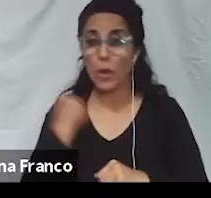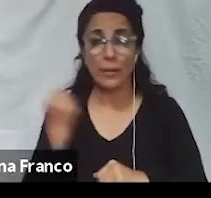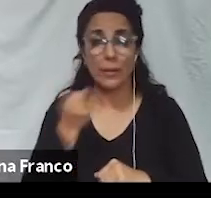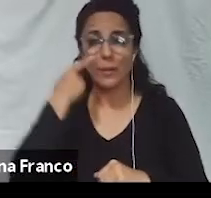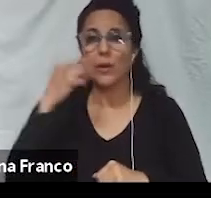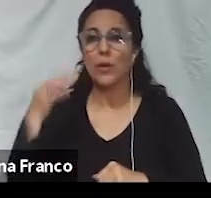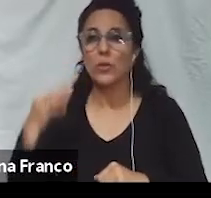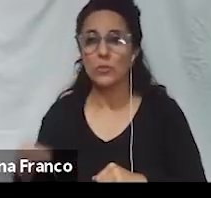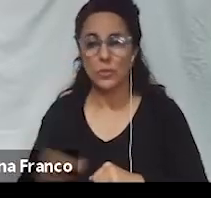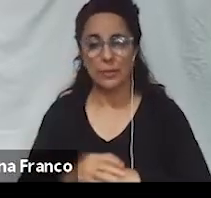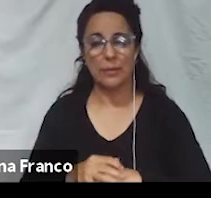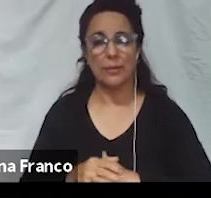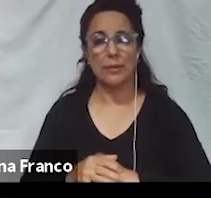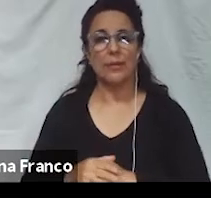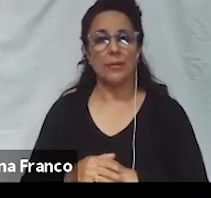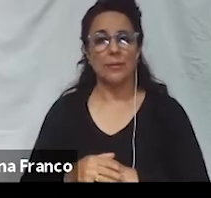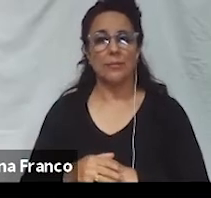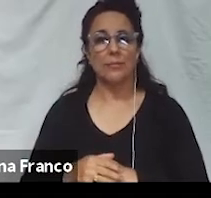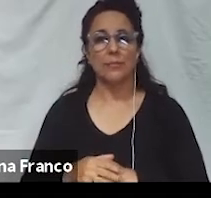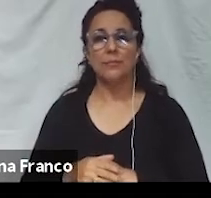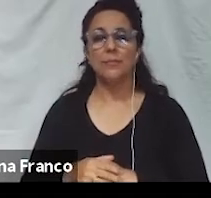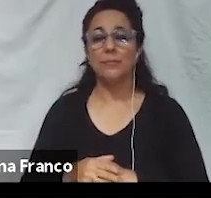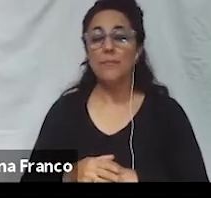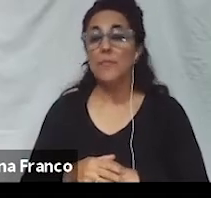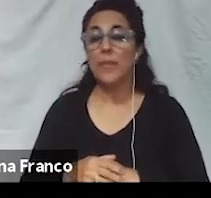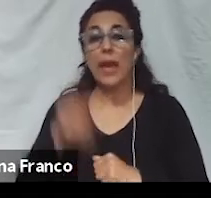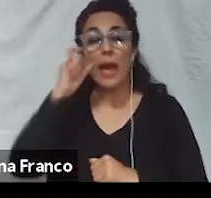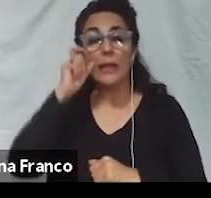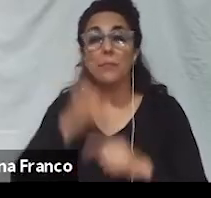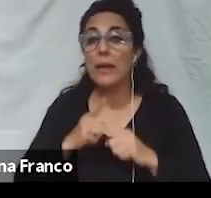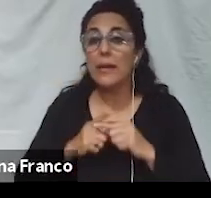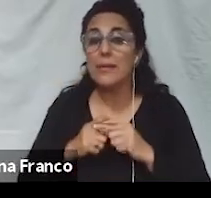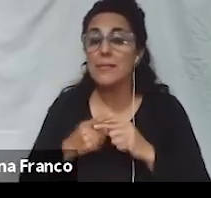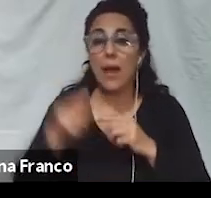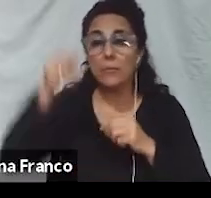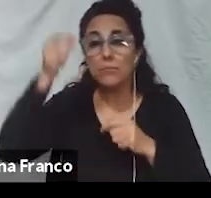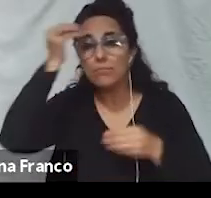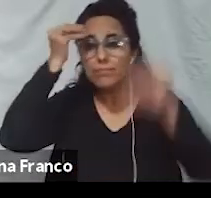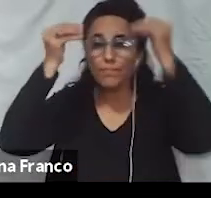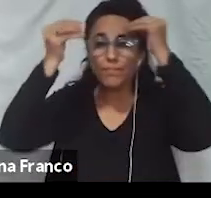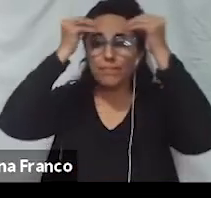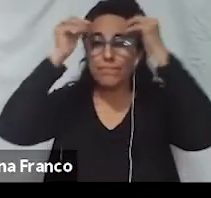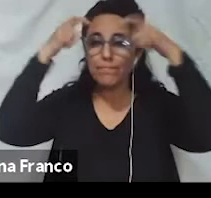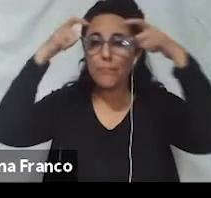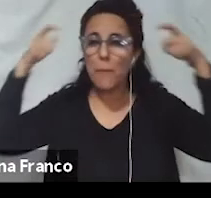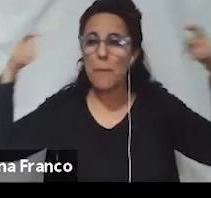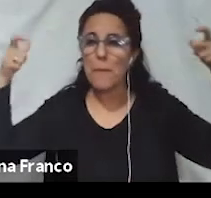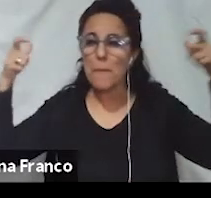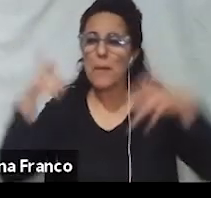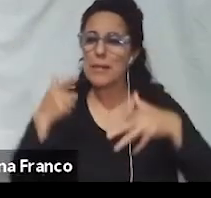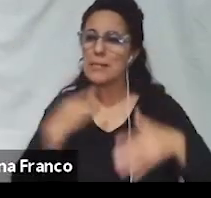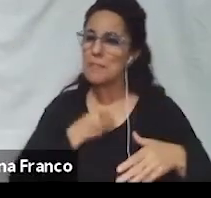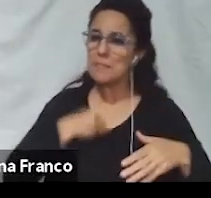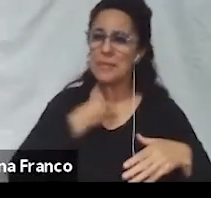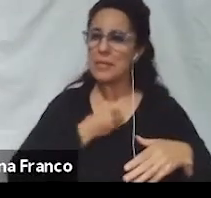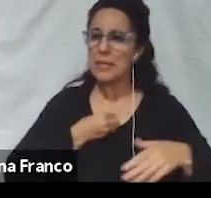útil a la hora de hacer testing, y van a ver que con el tiempo van ganando experiencia, ya les va a pasar